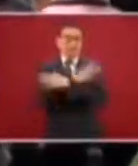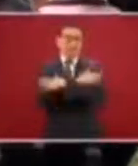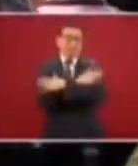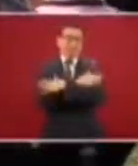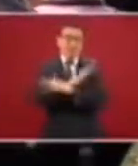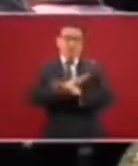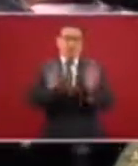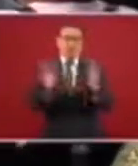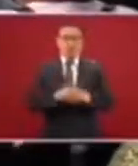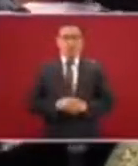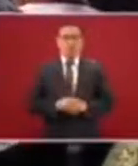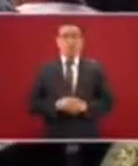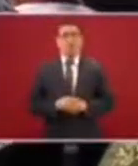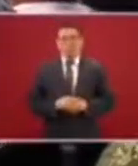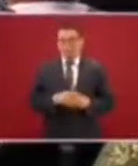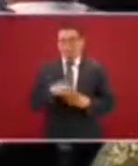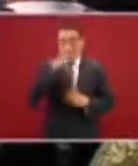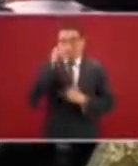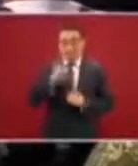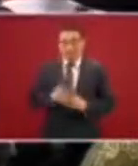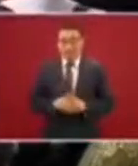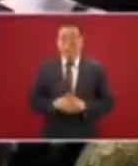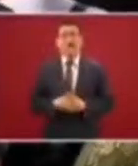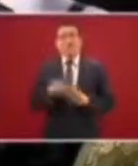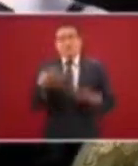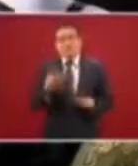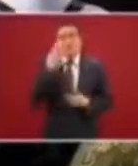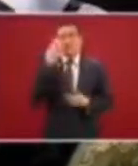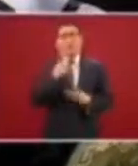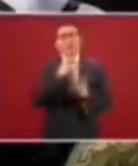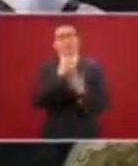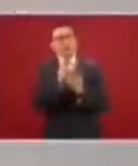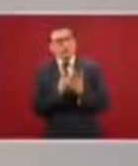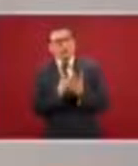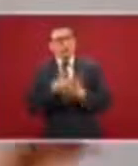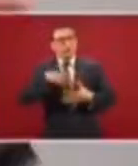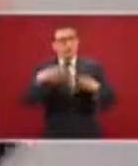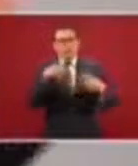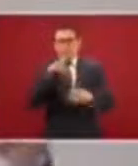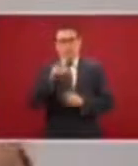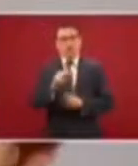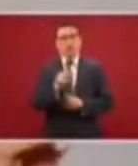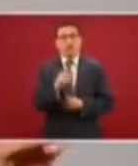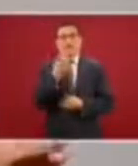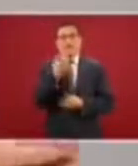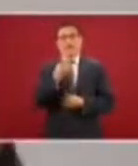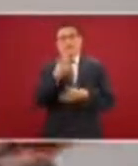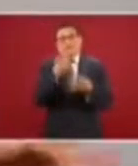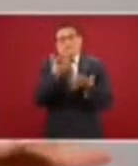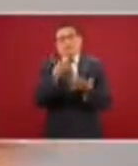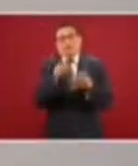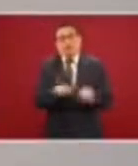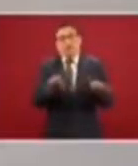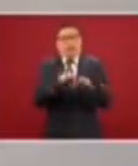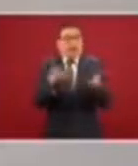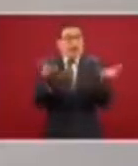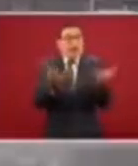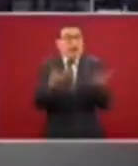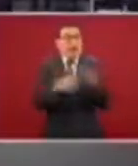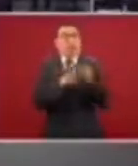Y entonces, esto nos va a ayudar a disminuir la transmisión. De manera inmediata, esta acción